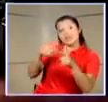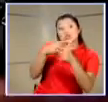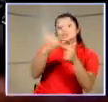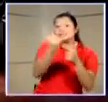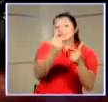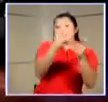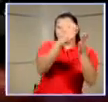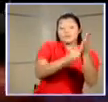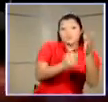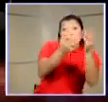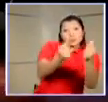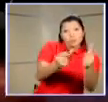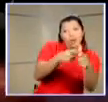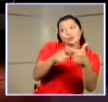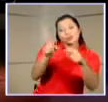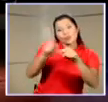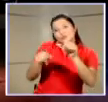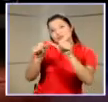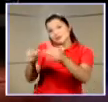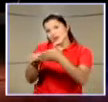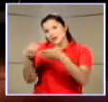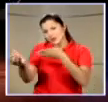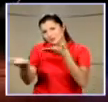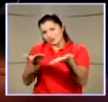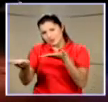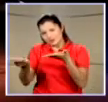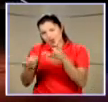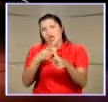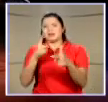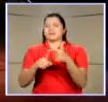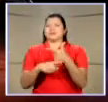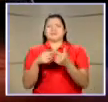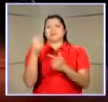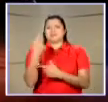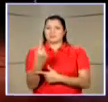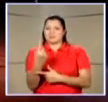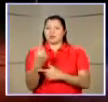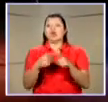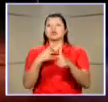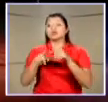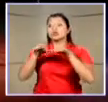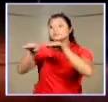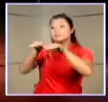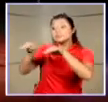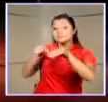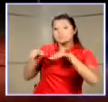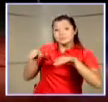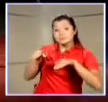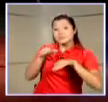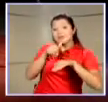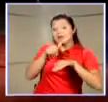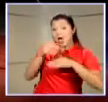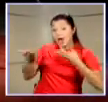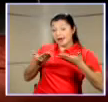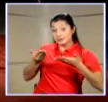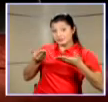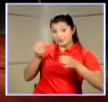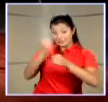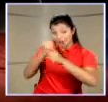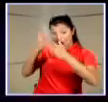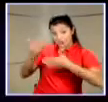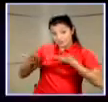nosotros estamos pensando en llamar a una reunión grande de proveedores de los servicios públicos afectados por este